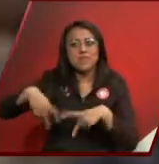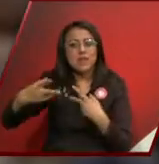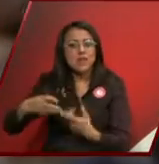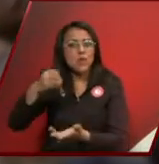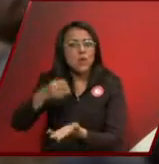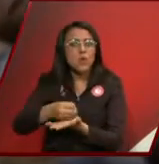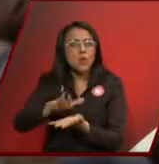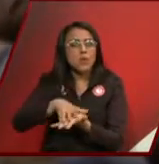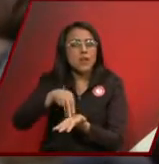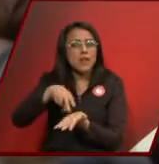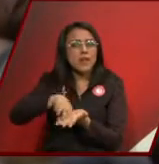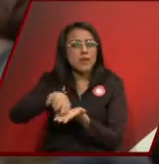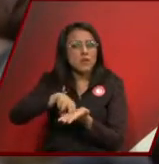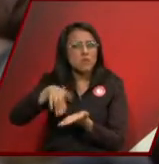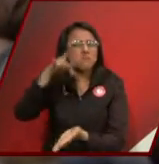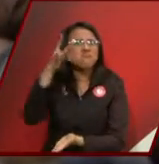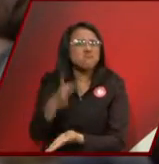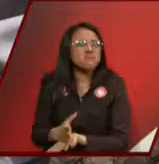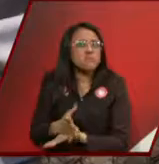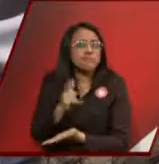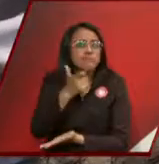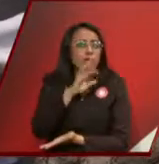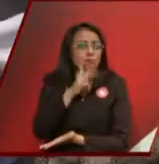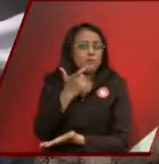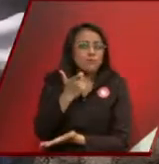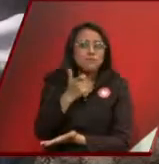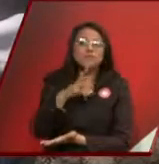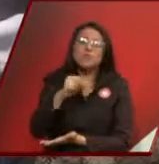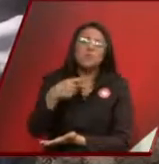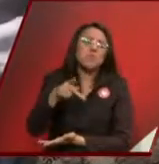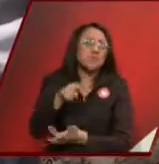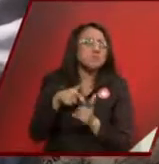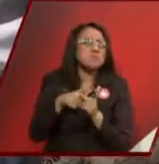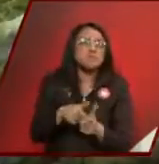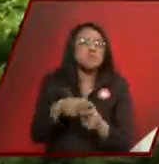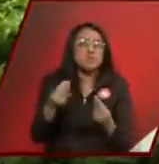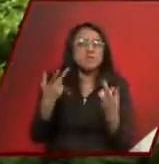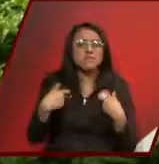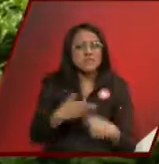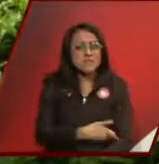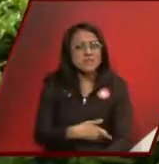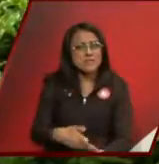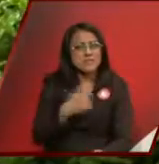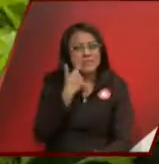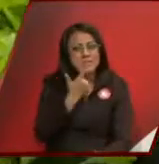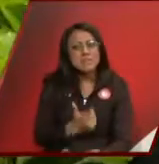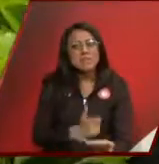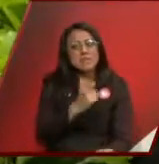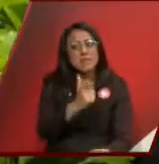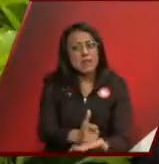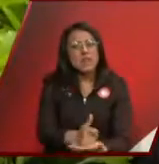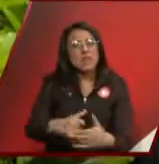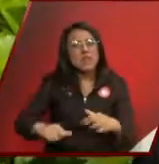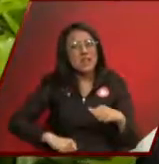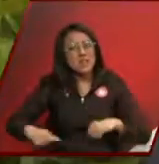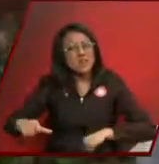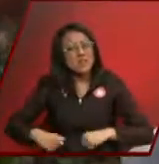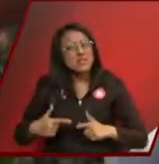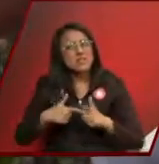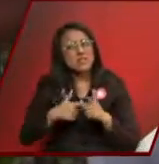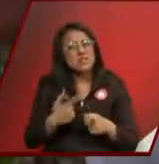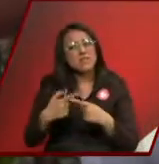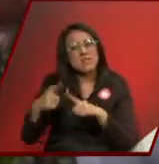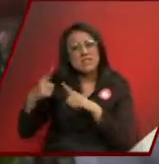oro negro, la cual no es la mejor pagada, aún así, es el sostén de muchas familias. Una actividad que se ha enfrentado